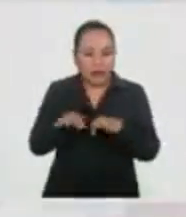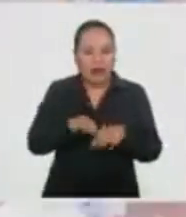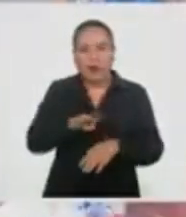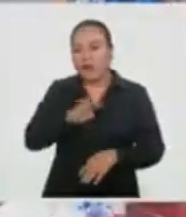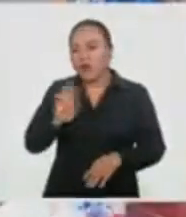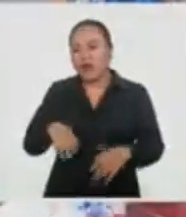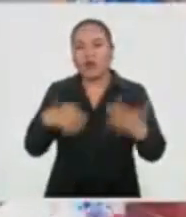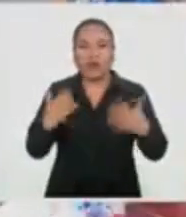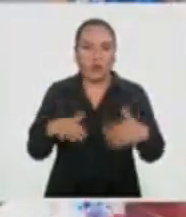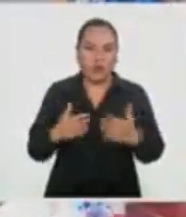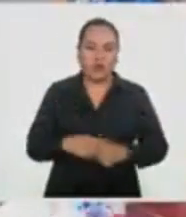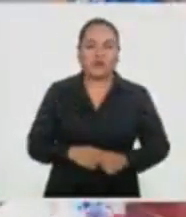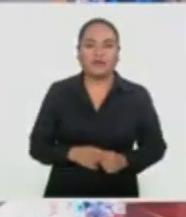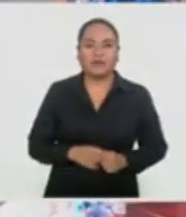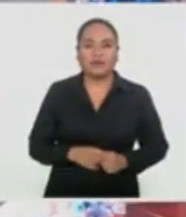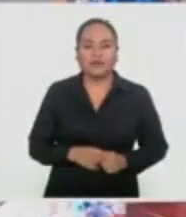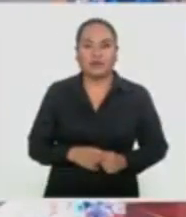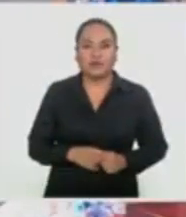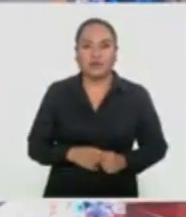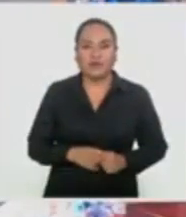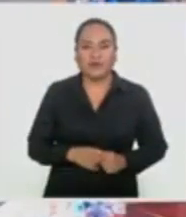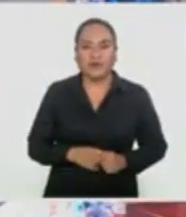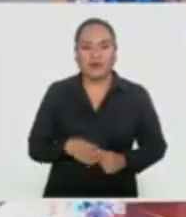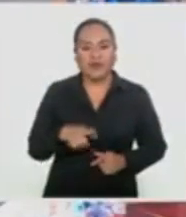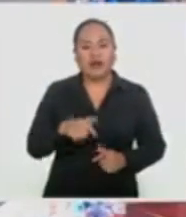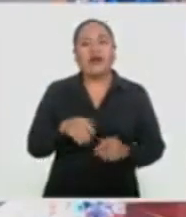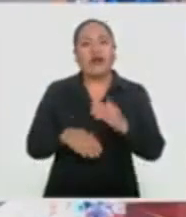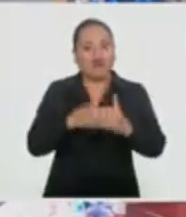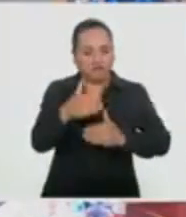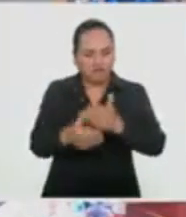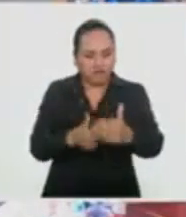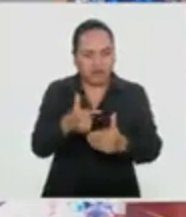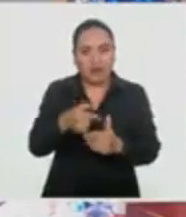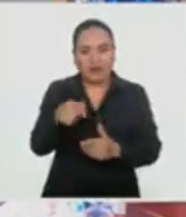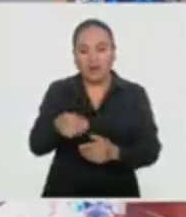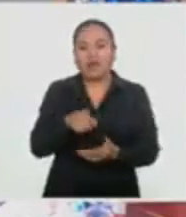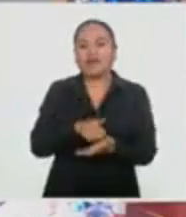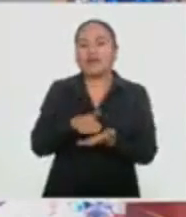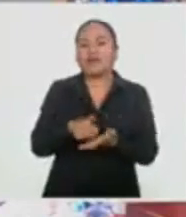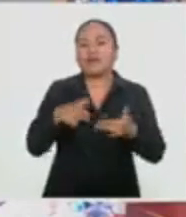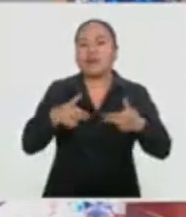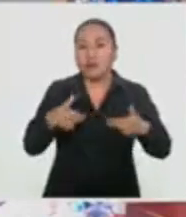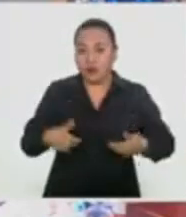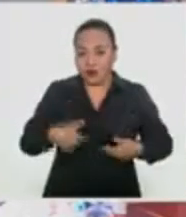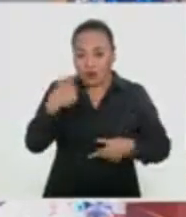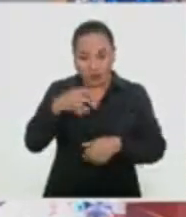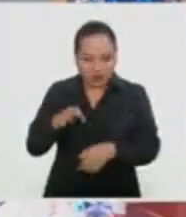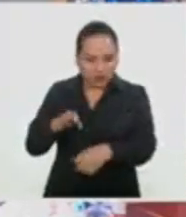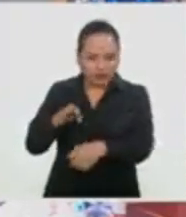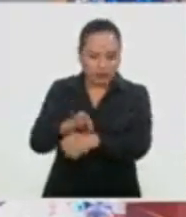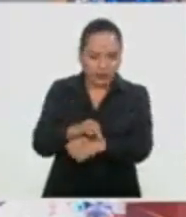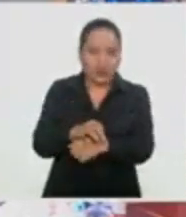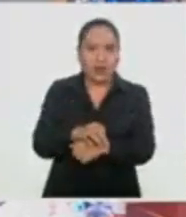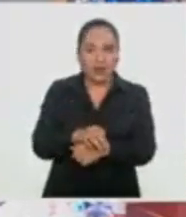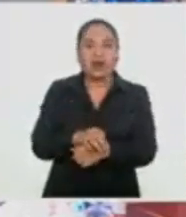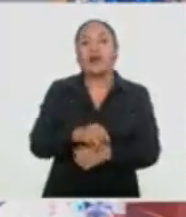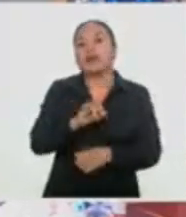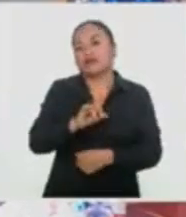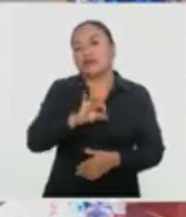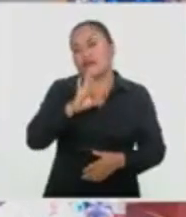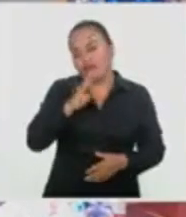reporteril. A pesar de los avances en la promoción y protección de este derecho humano, reconocemos que aún